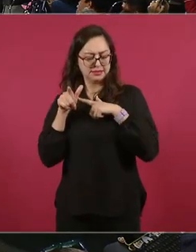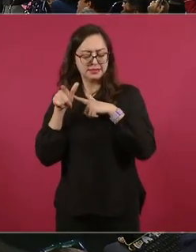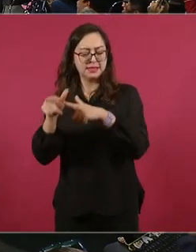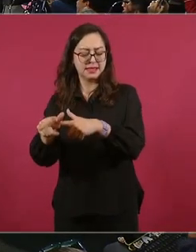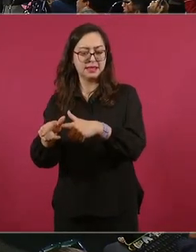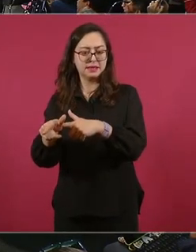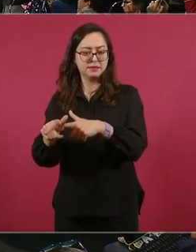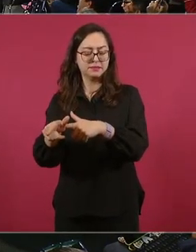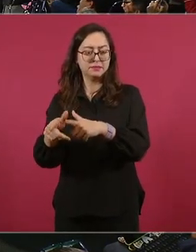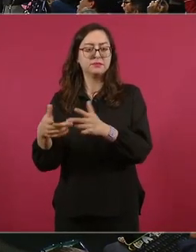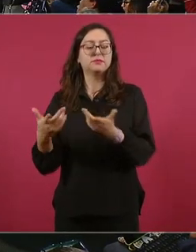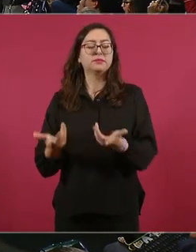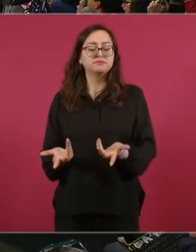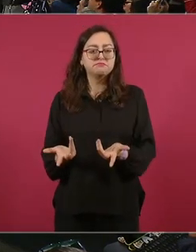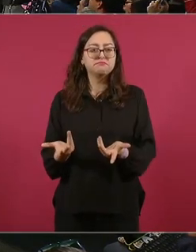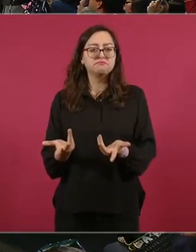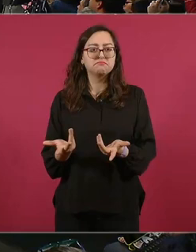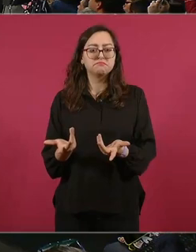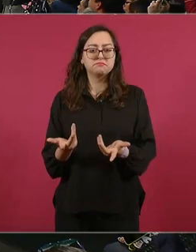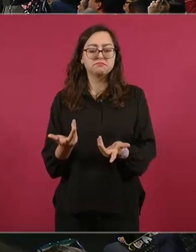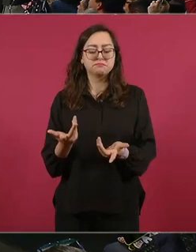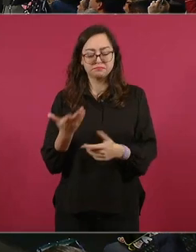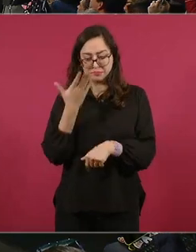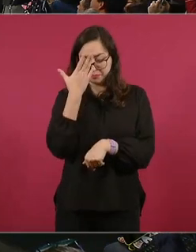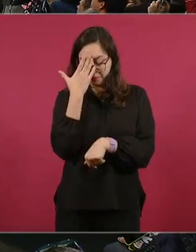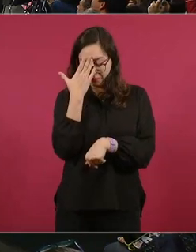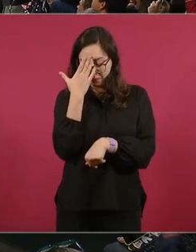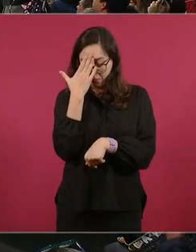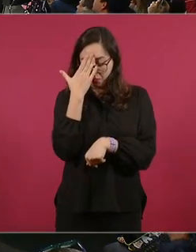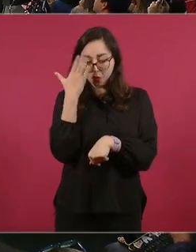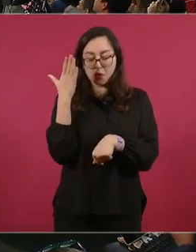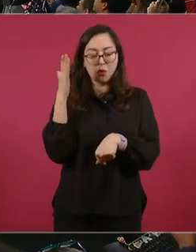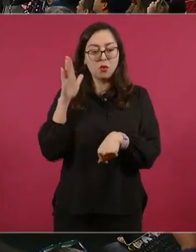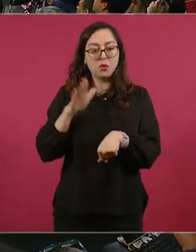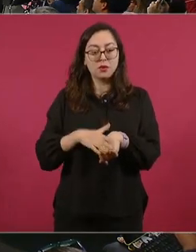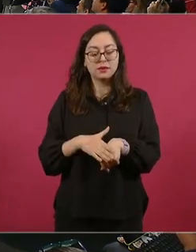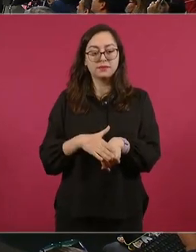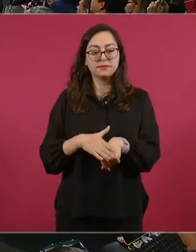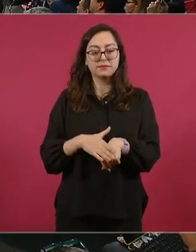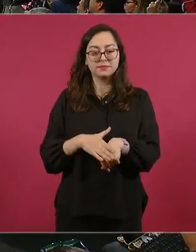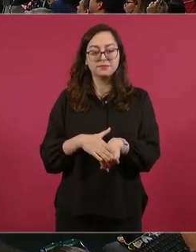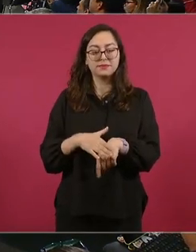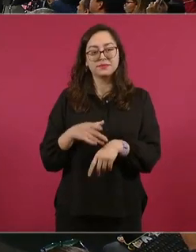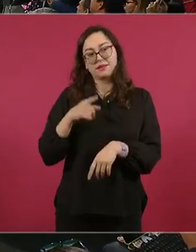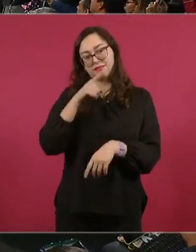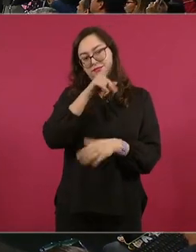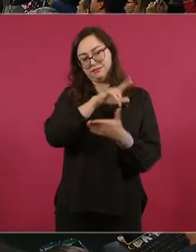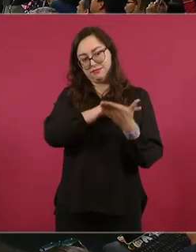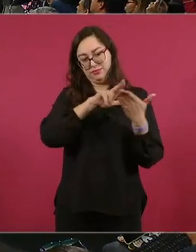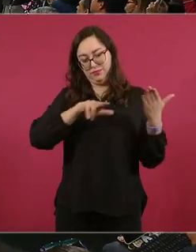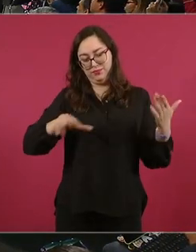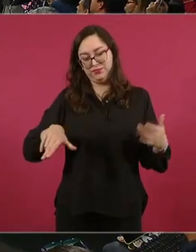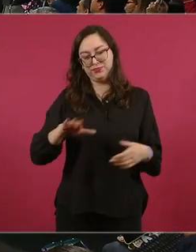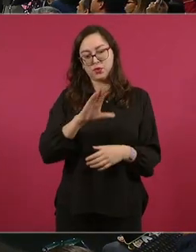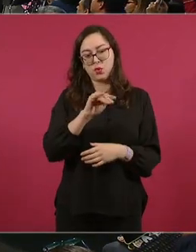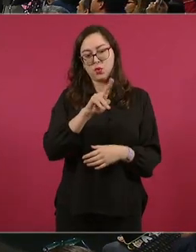porque como se lee en los memoriales de Culhuacán,